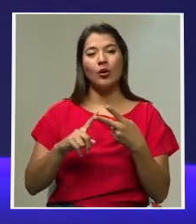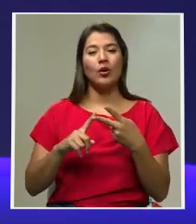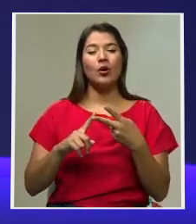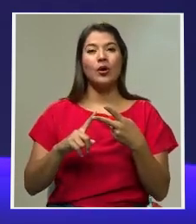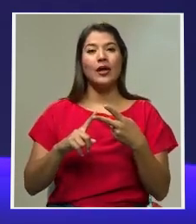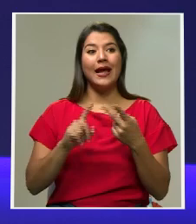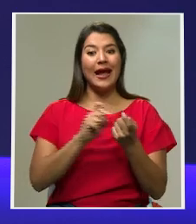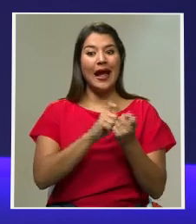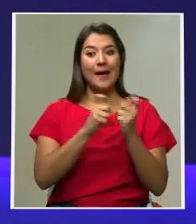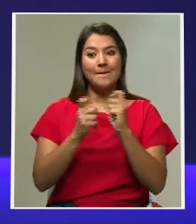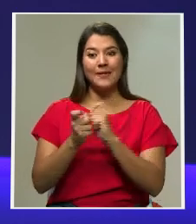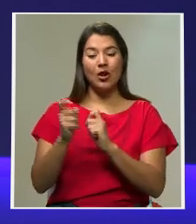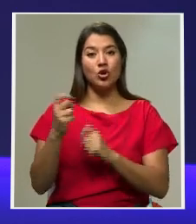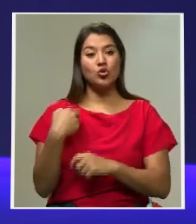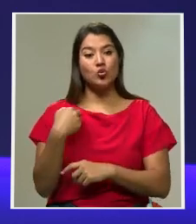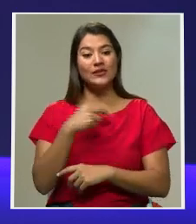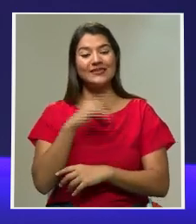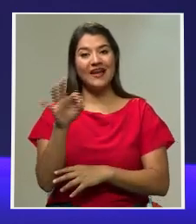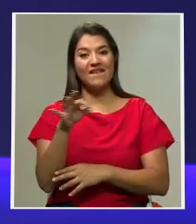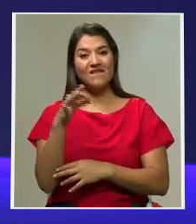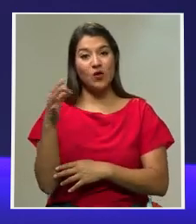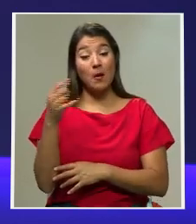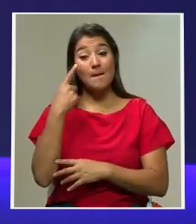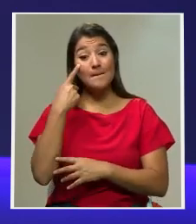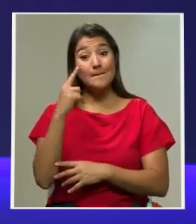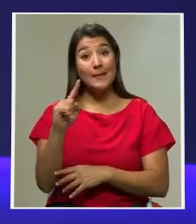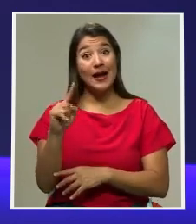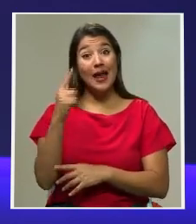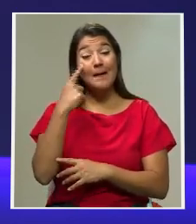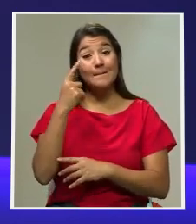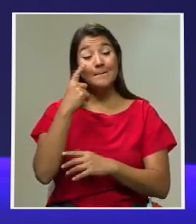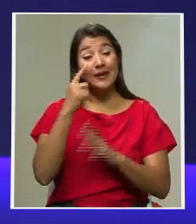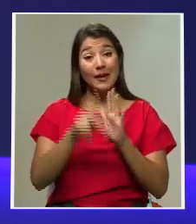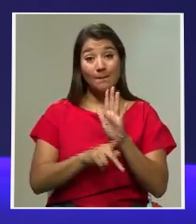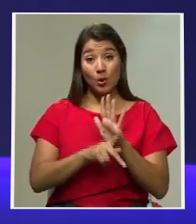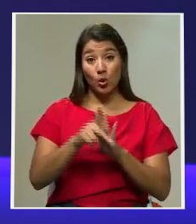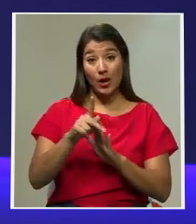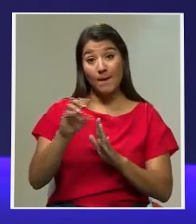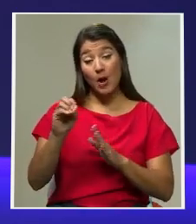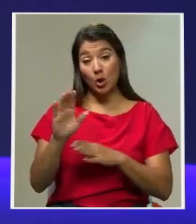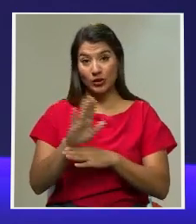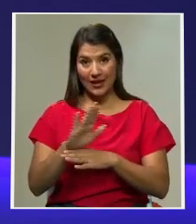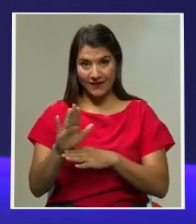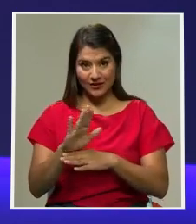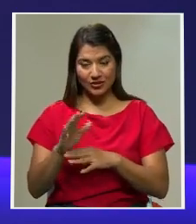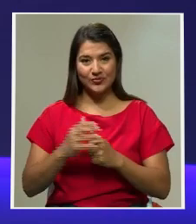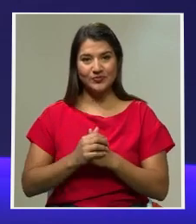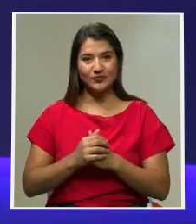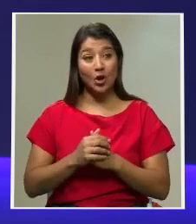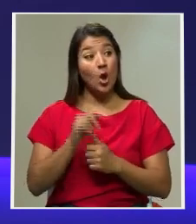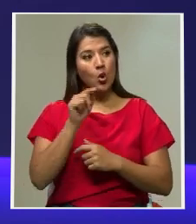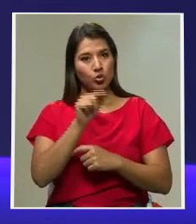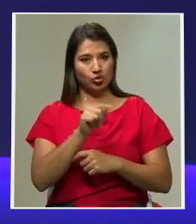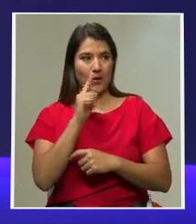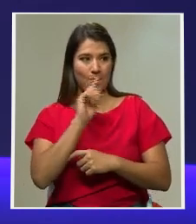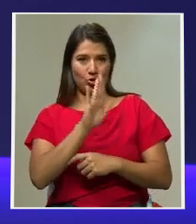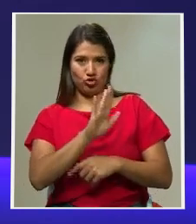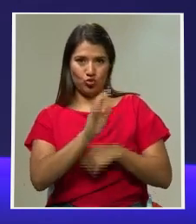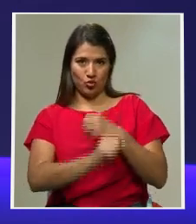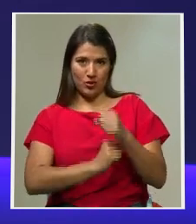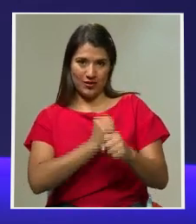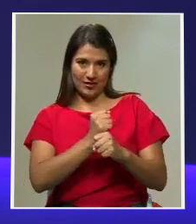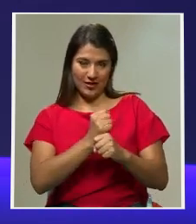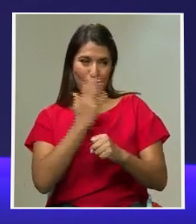transformaron la manera en que vemos series y la manera en que vemos televisión. Vos, por la edad, por un tema de